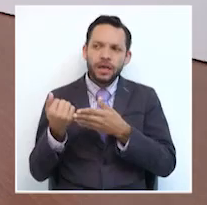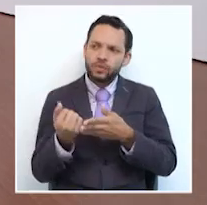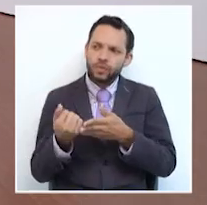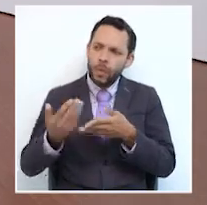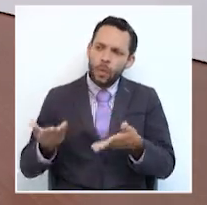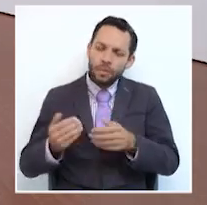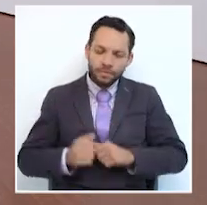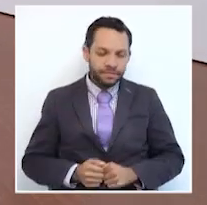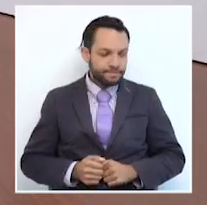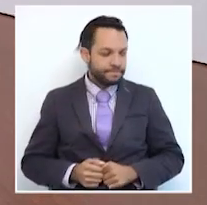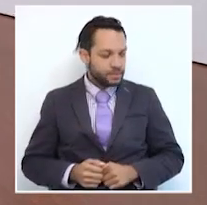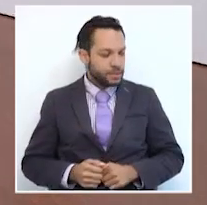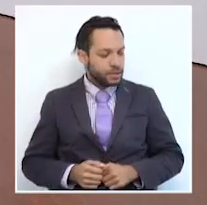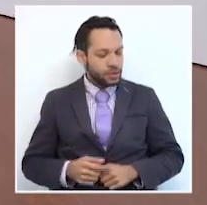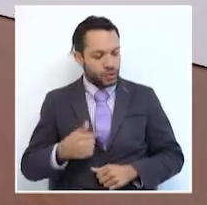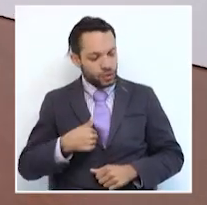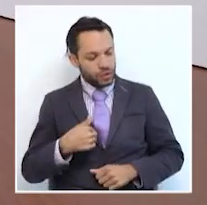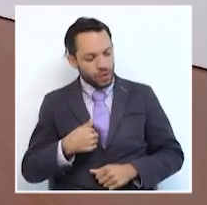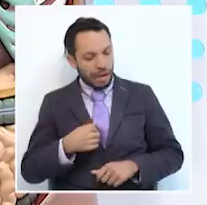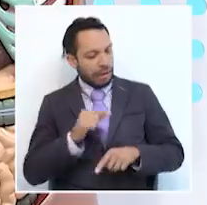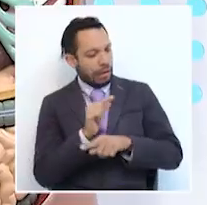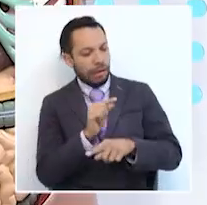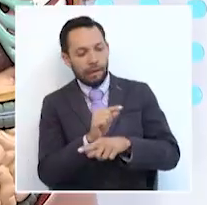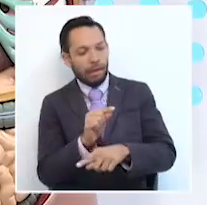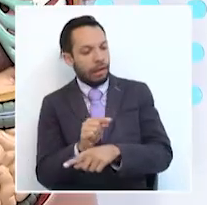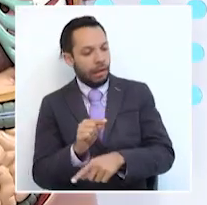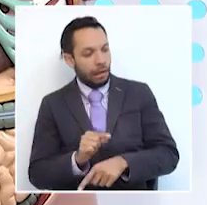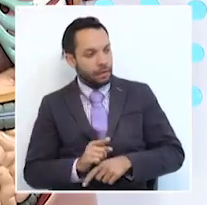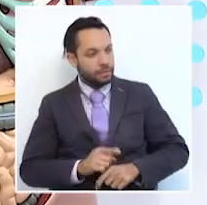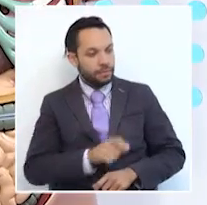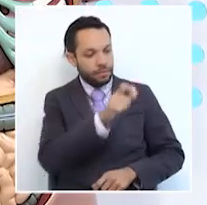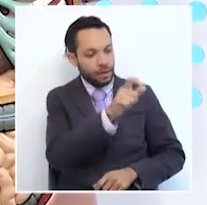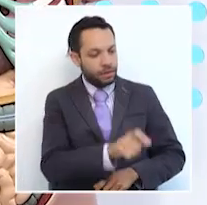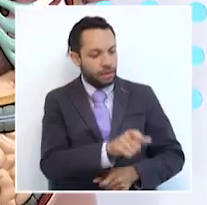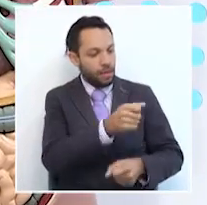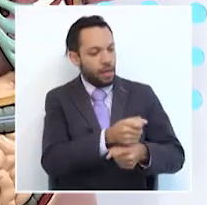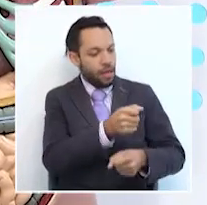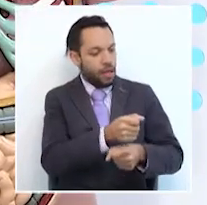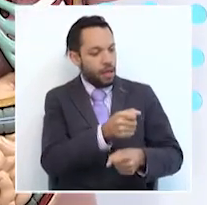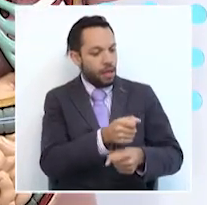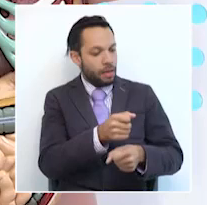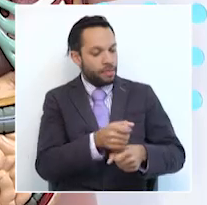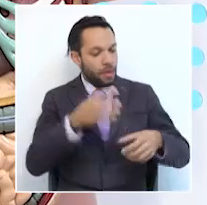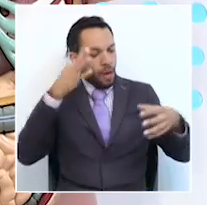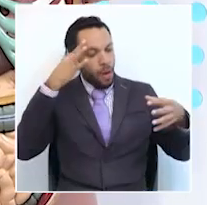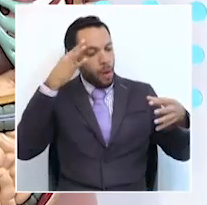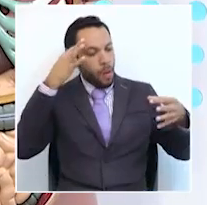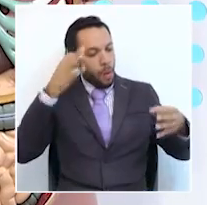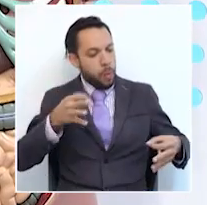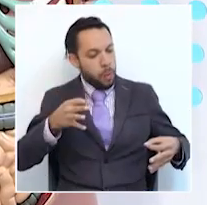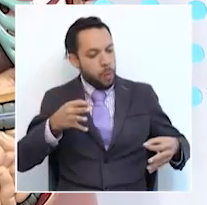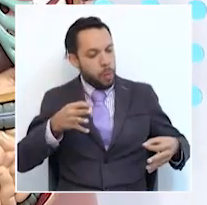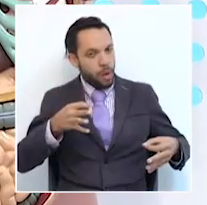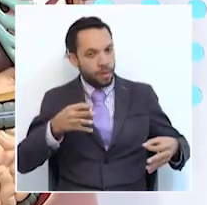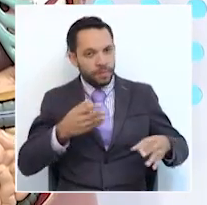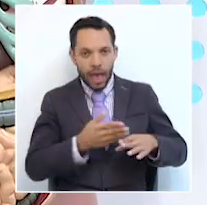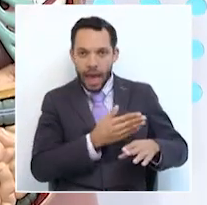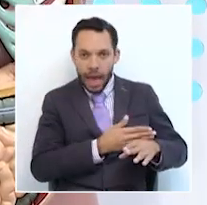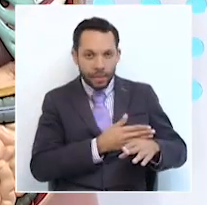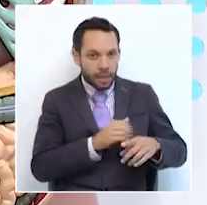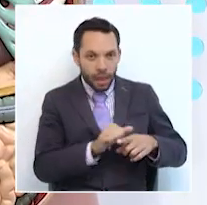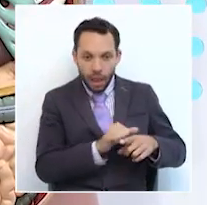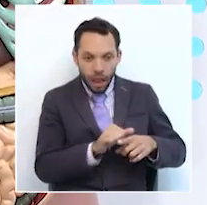criticó los empleadores que sufren porque un empleado le hay que capacitarlos pero no hacen terapias